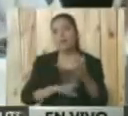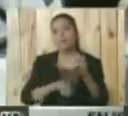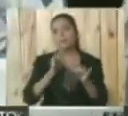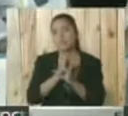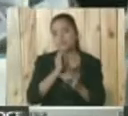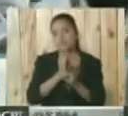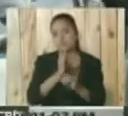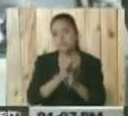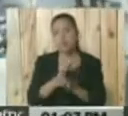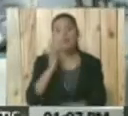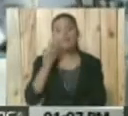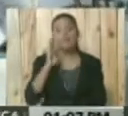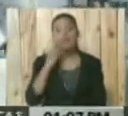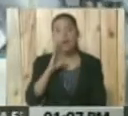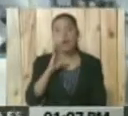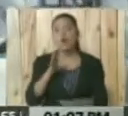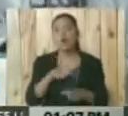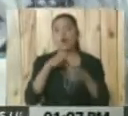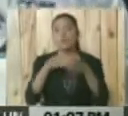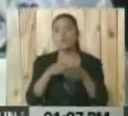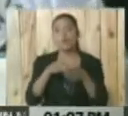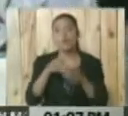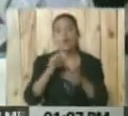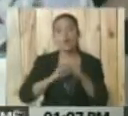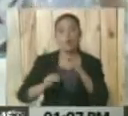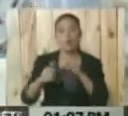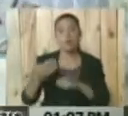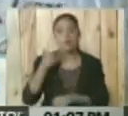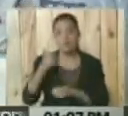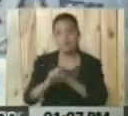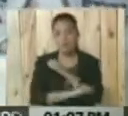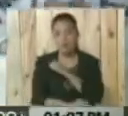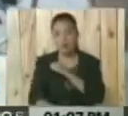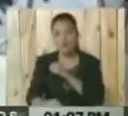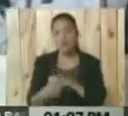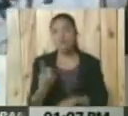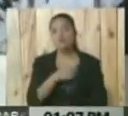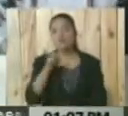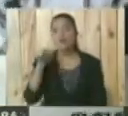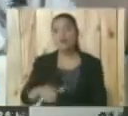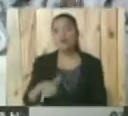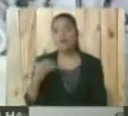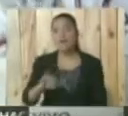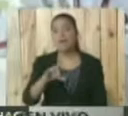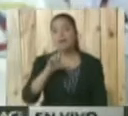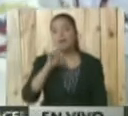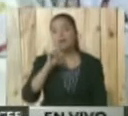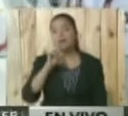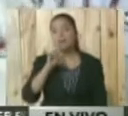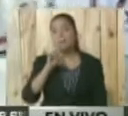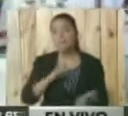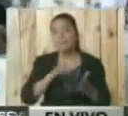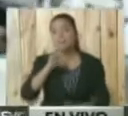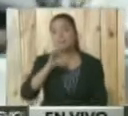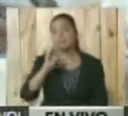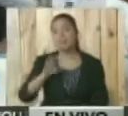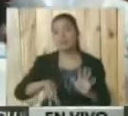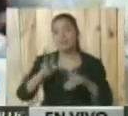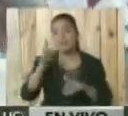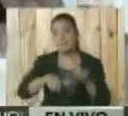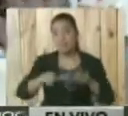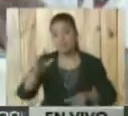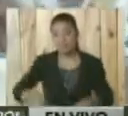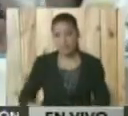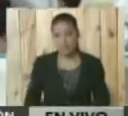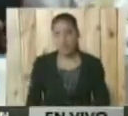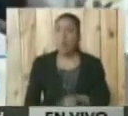es el Facebook Comité Víctimas contra el Fraude. Y bueno, como te digo, solo aquí ubicamos 1.113 personas. ¿Cuál es el